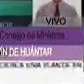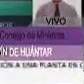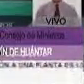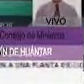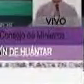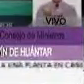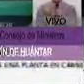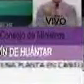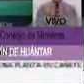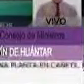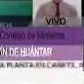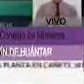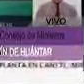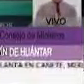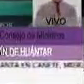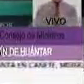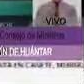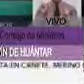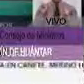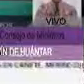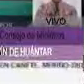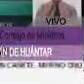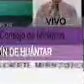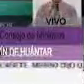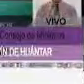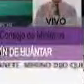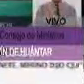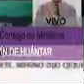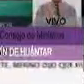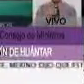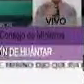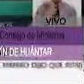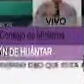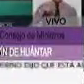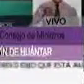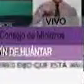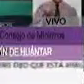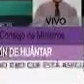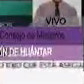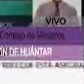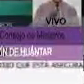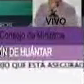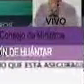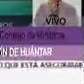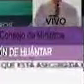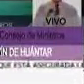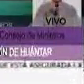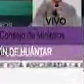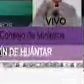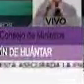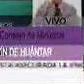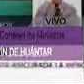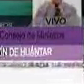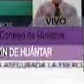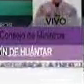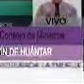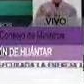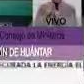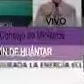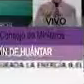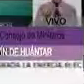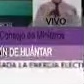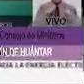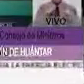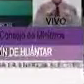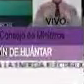Los procesos ante cortes internacionales requieren un especial nivel de articulación y